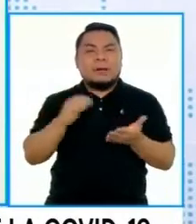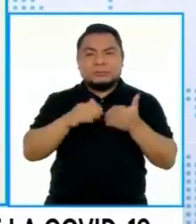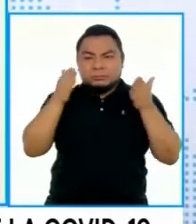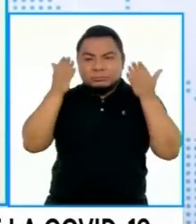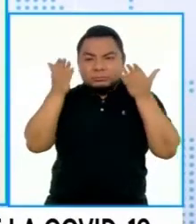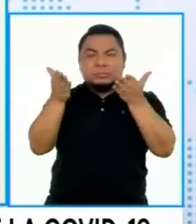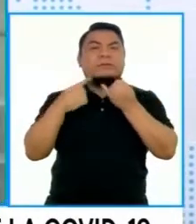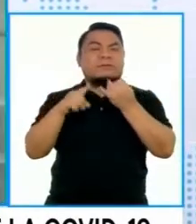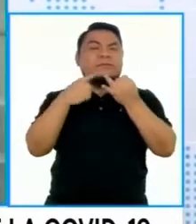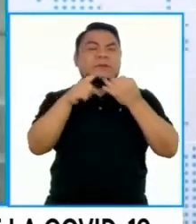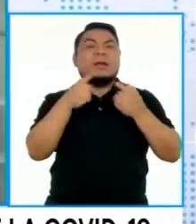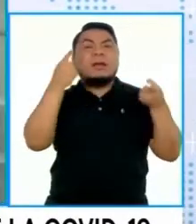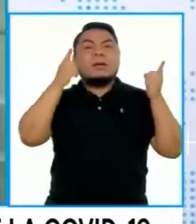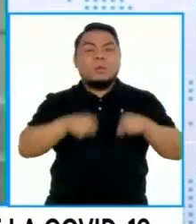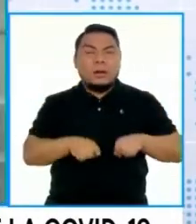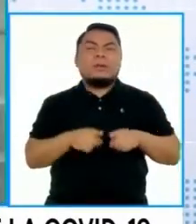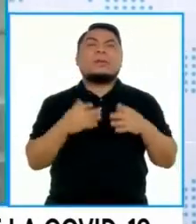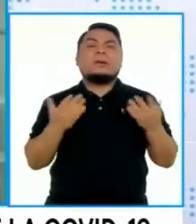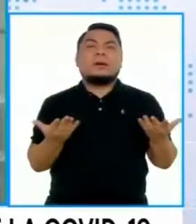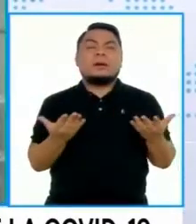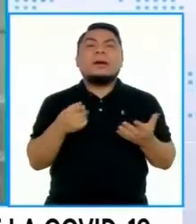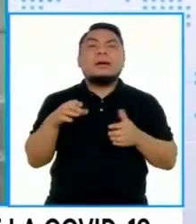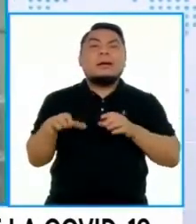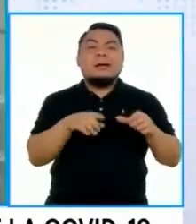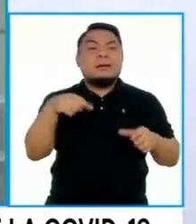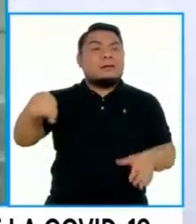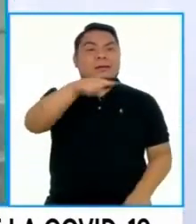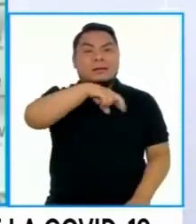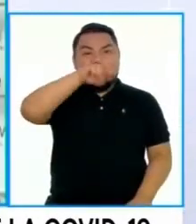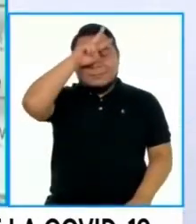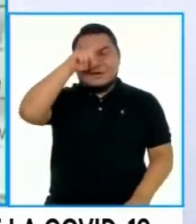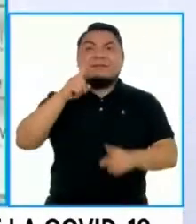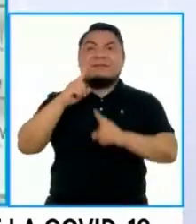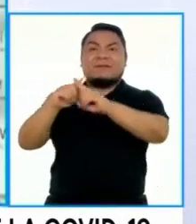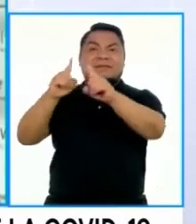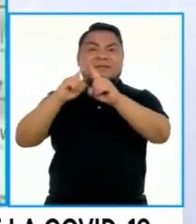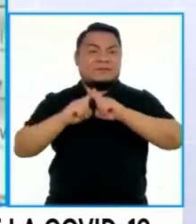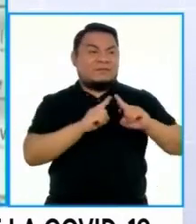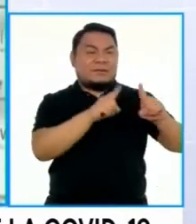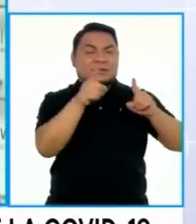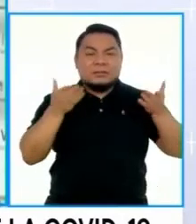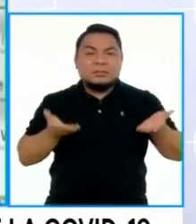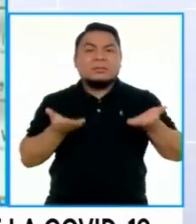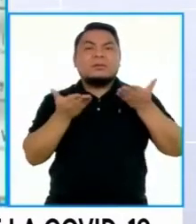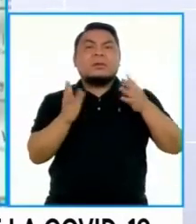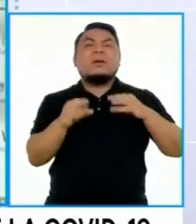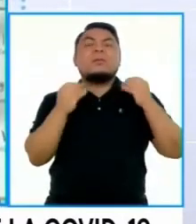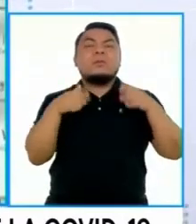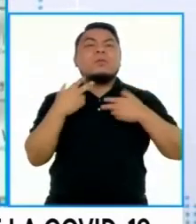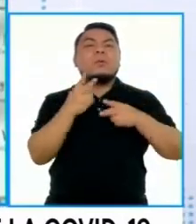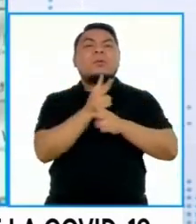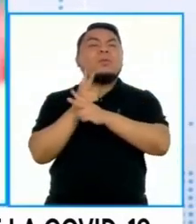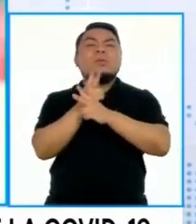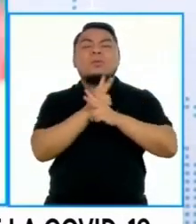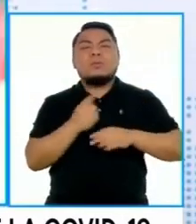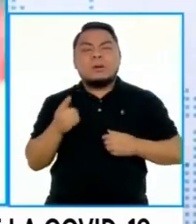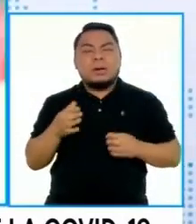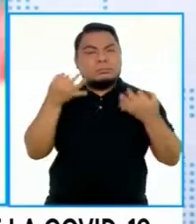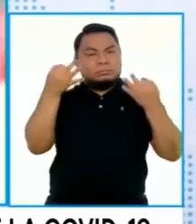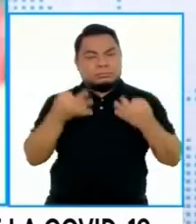además diversa de acuerdo a las diversas realidades de nuestro país para orientar cómo podemos cuidarnos de